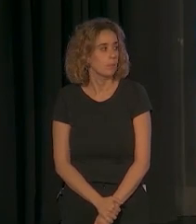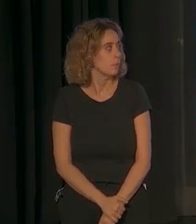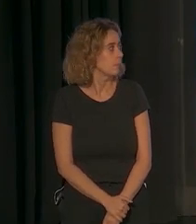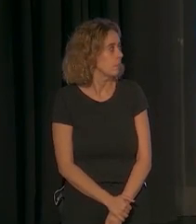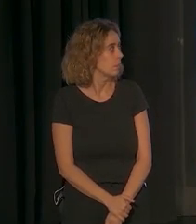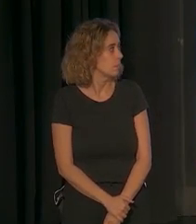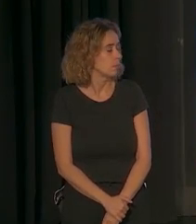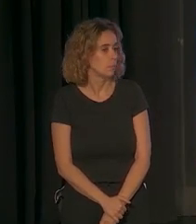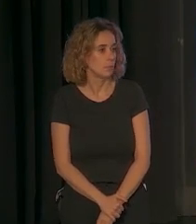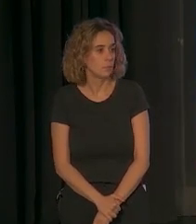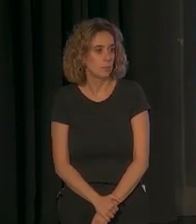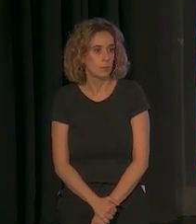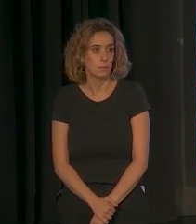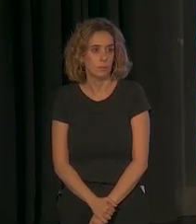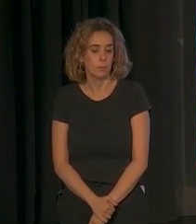favor.